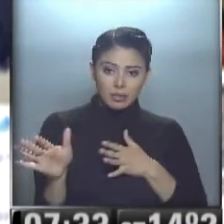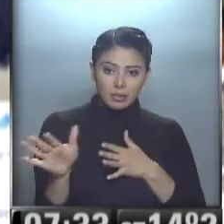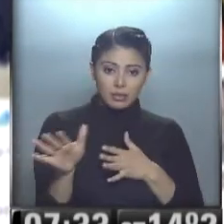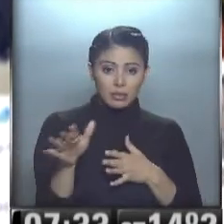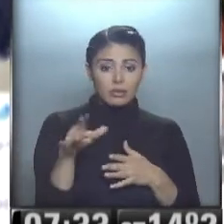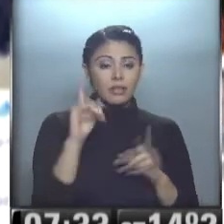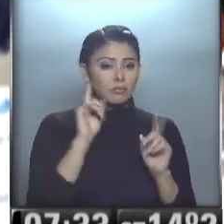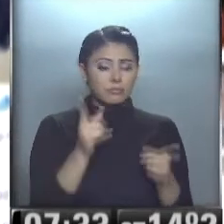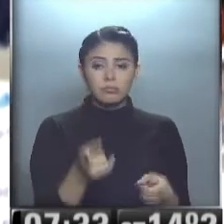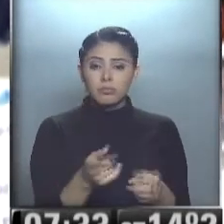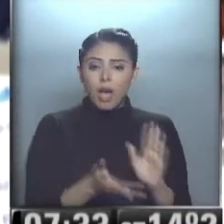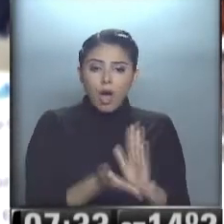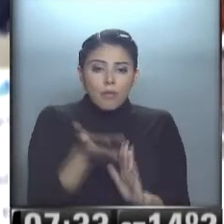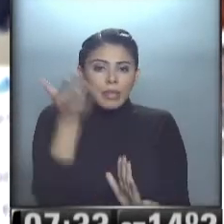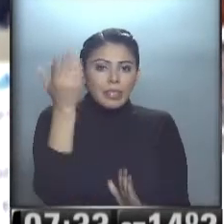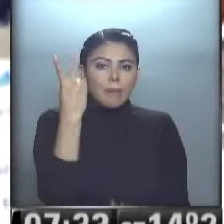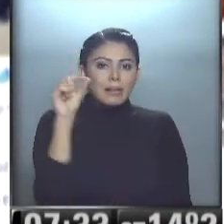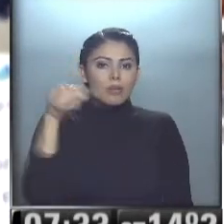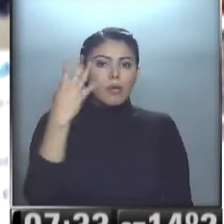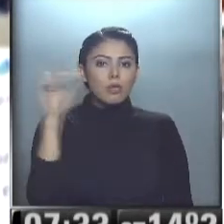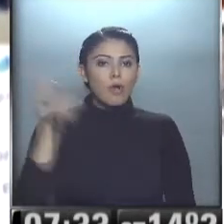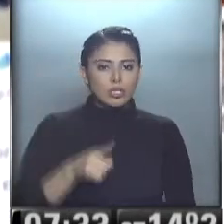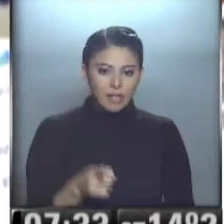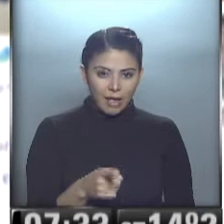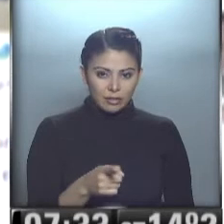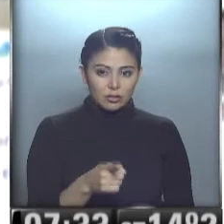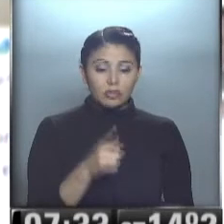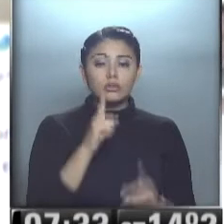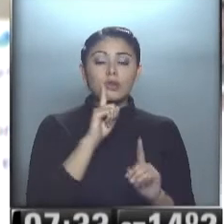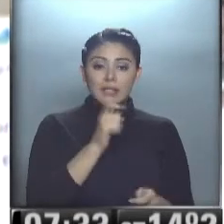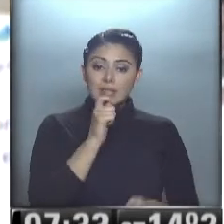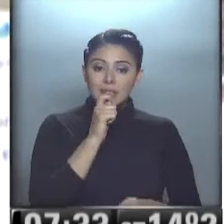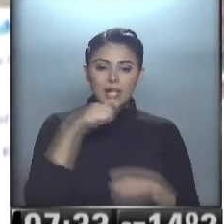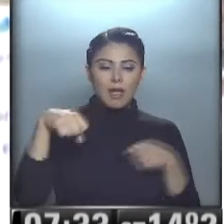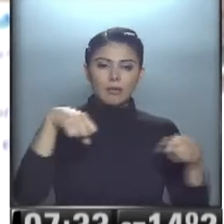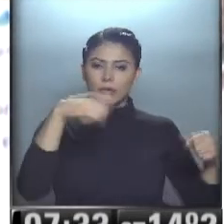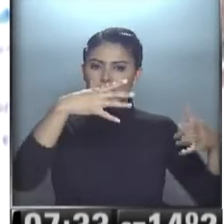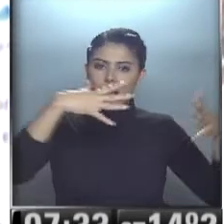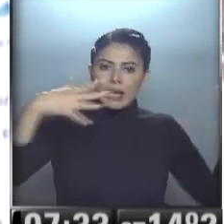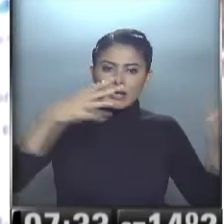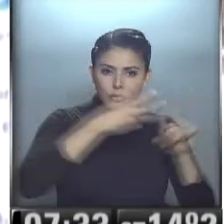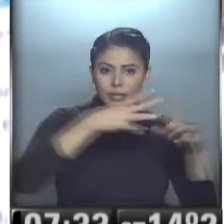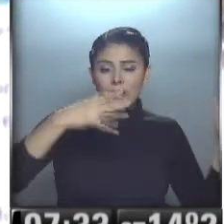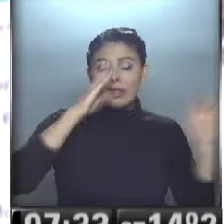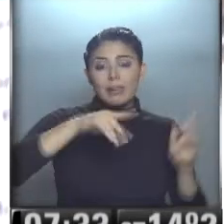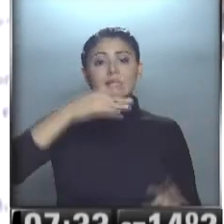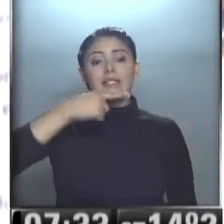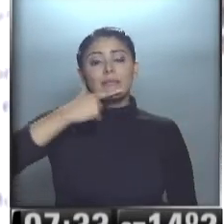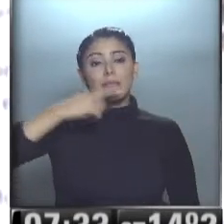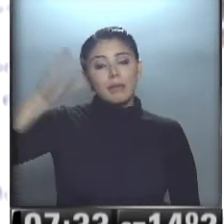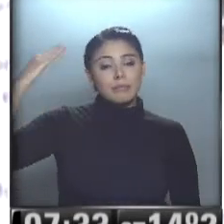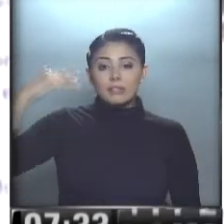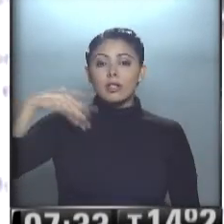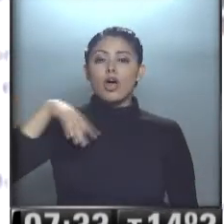precios constantes tuvieron un aumento del 20,4% en los grandes centros de compras, mientras que frente a septiembre pasado el avance fue